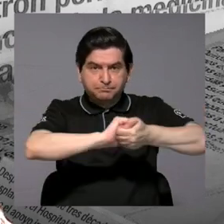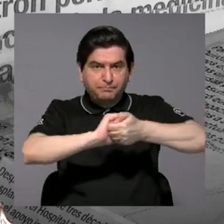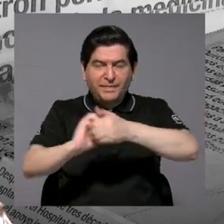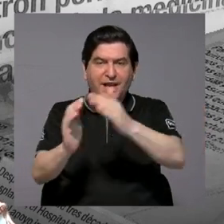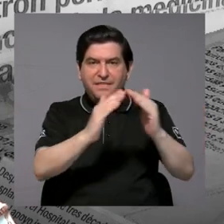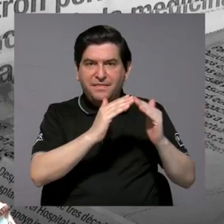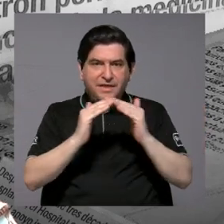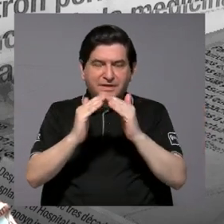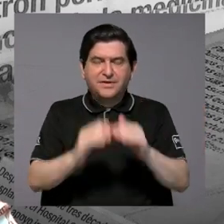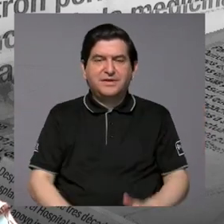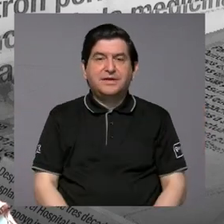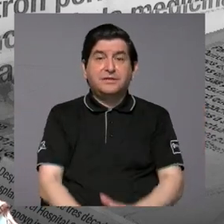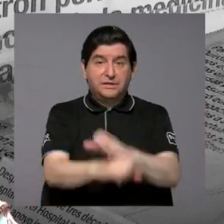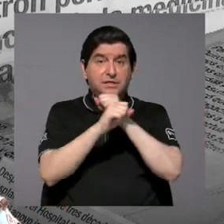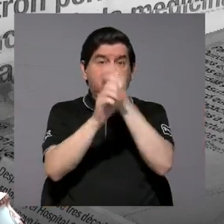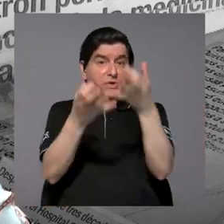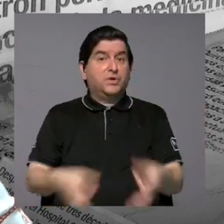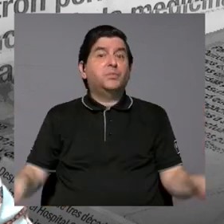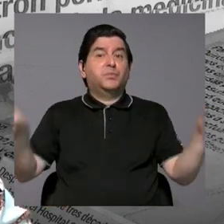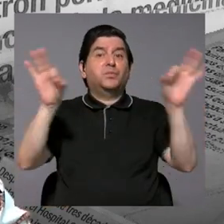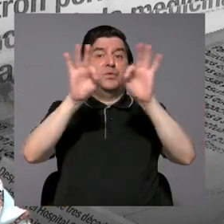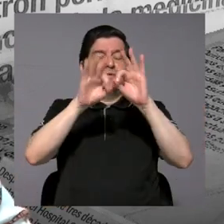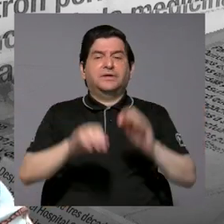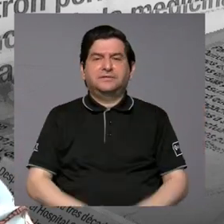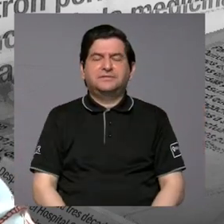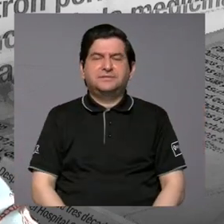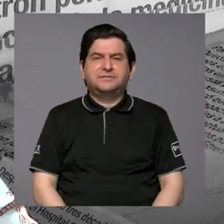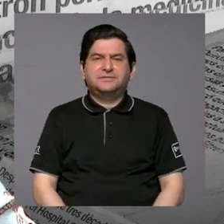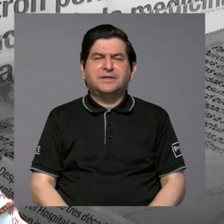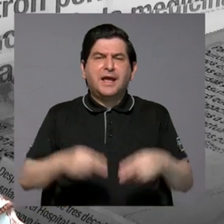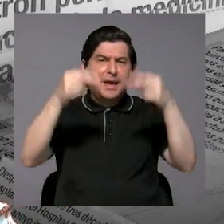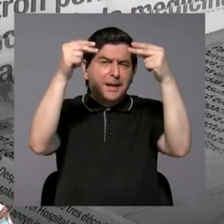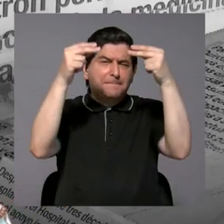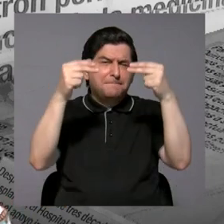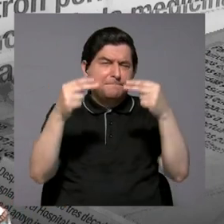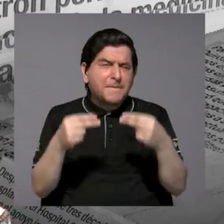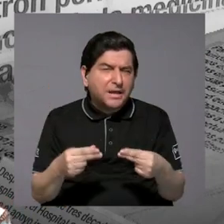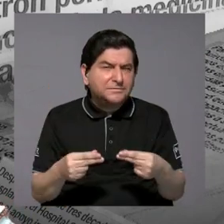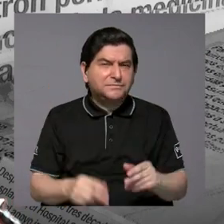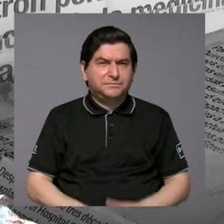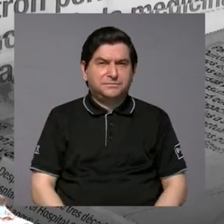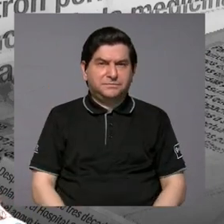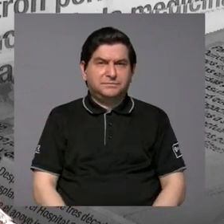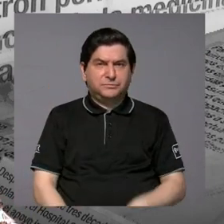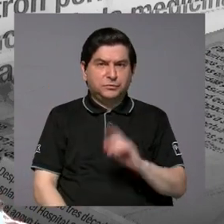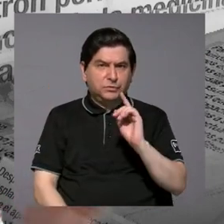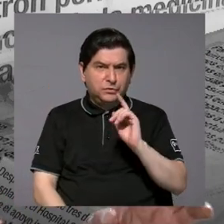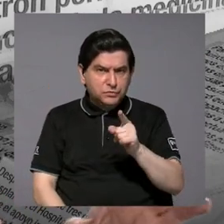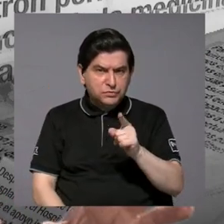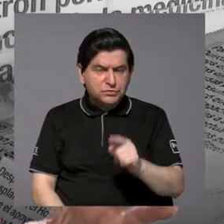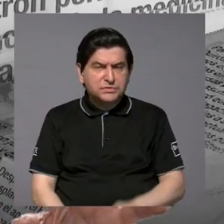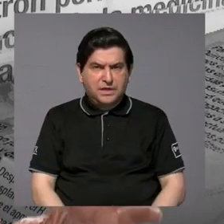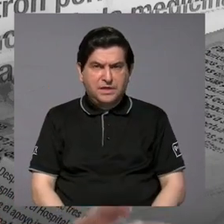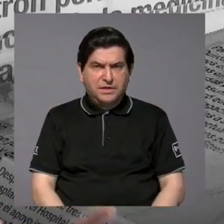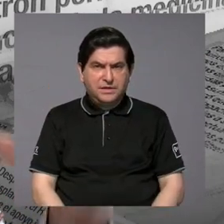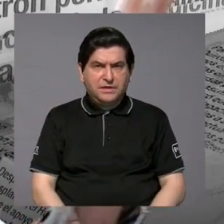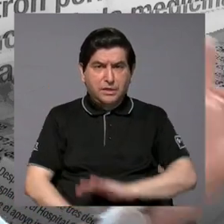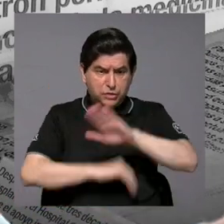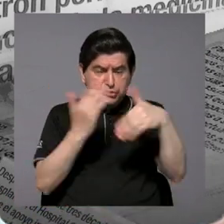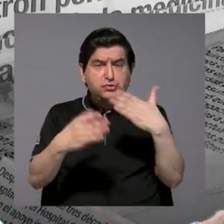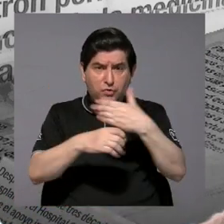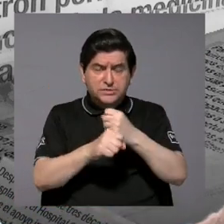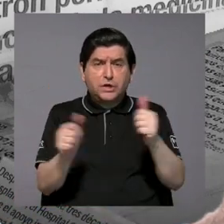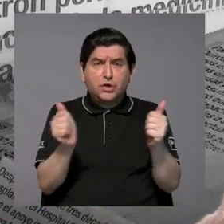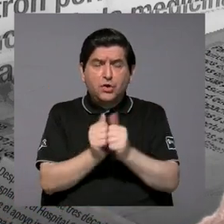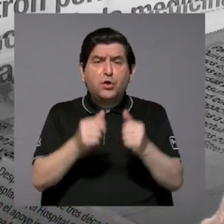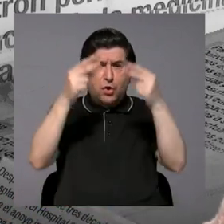comunidad de seguridad muy muy importante Doña Dania y el presupuesto ustedes con han podido lograr todo eso con el